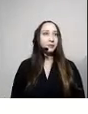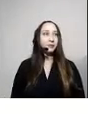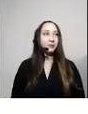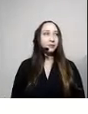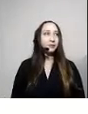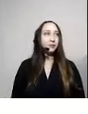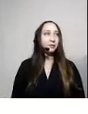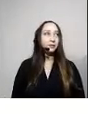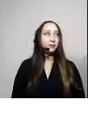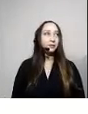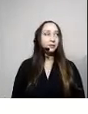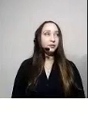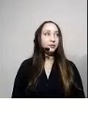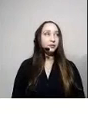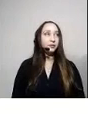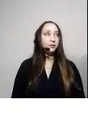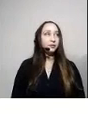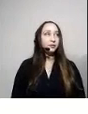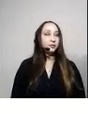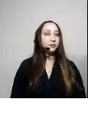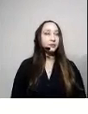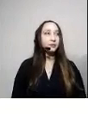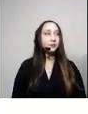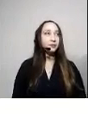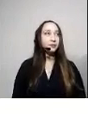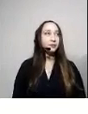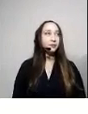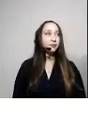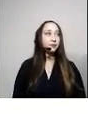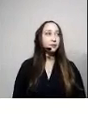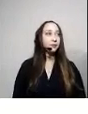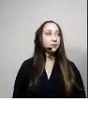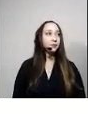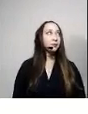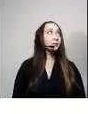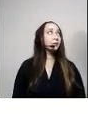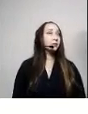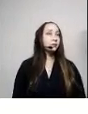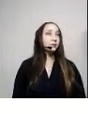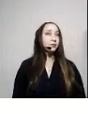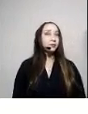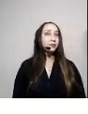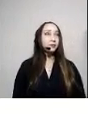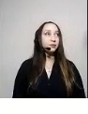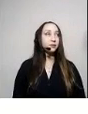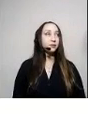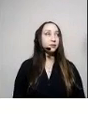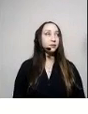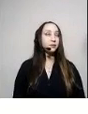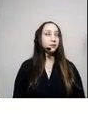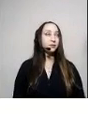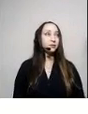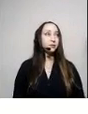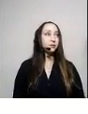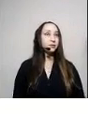Ok, muy bien. A ver, ¿quién más se va sumando a la sala? Coméntenos porque yo ya veo que está más gente aquí, más